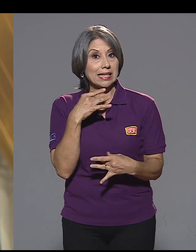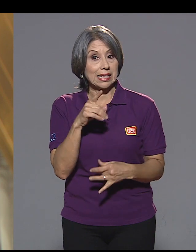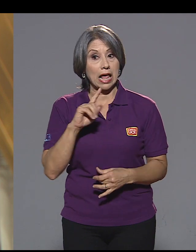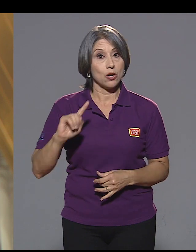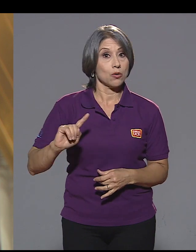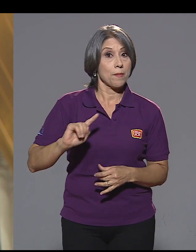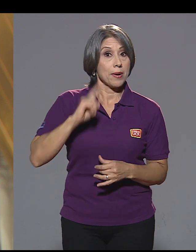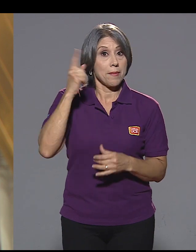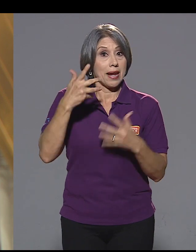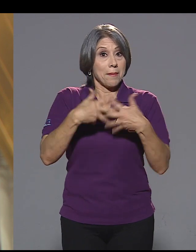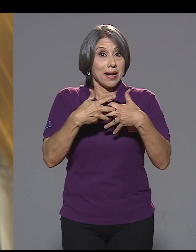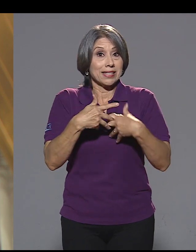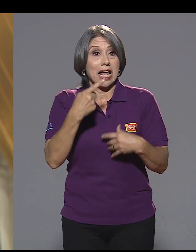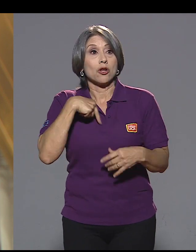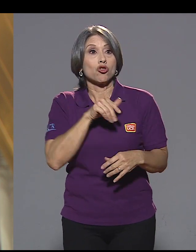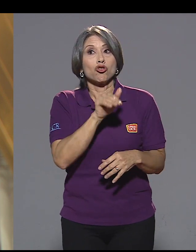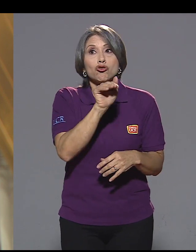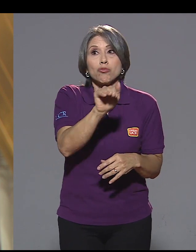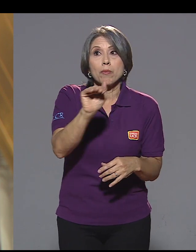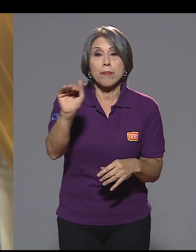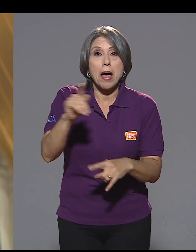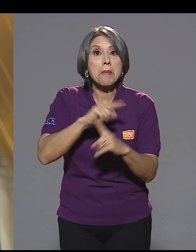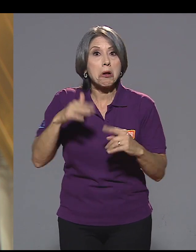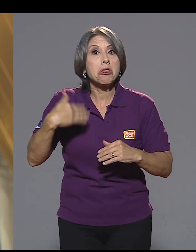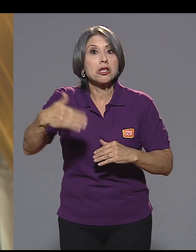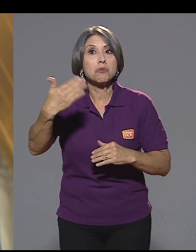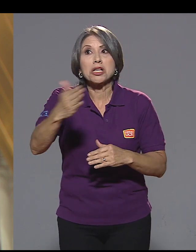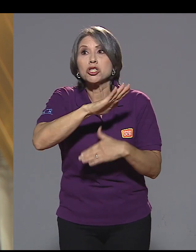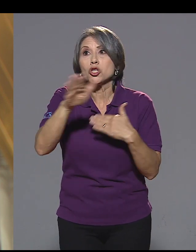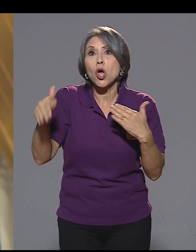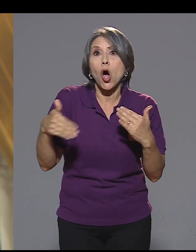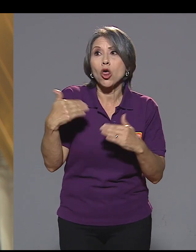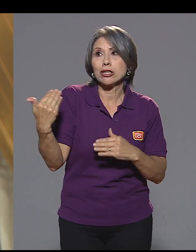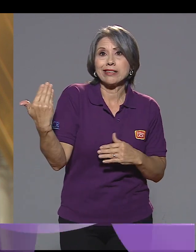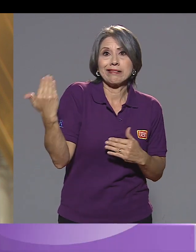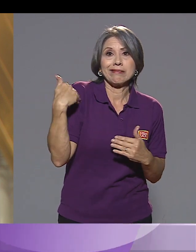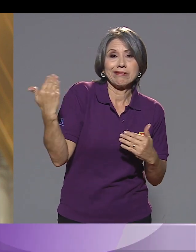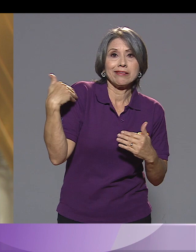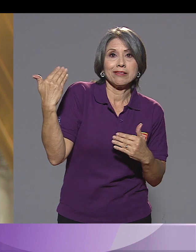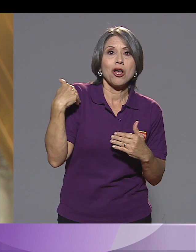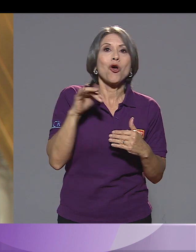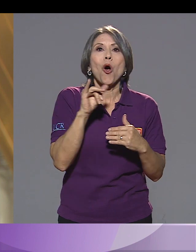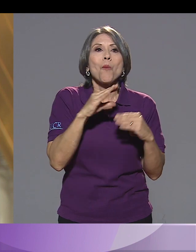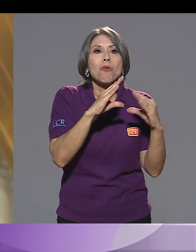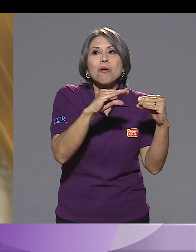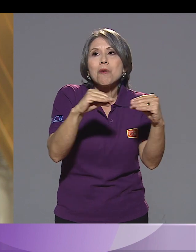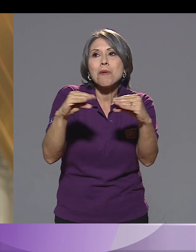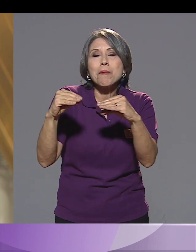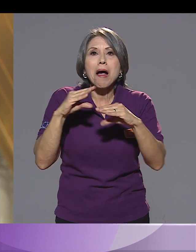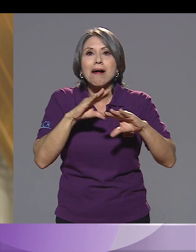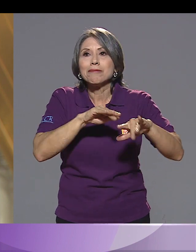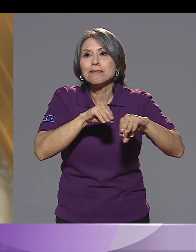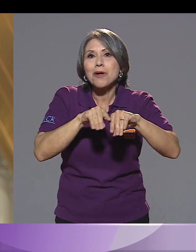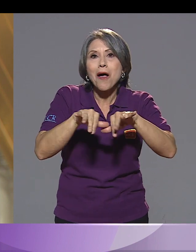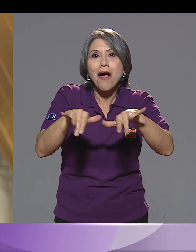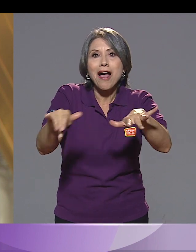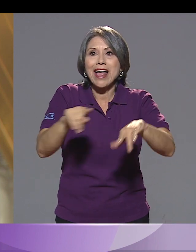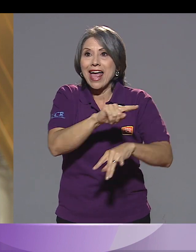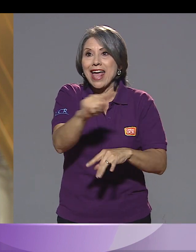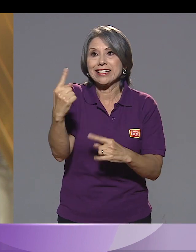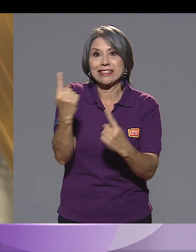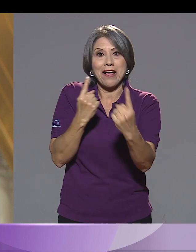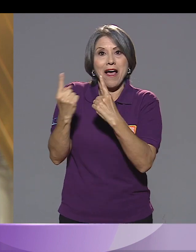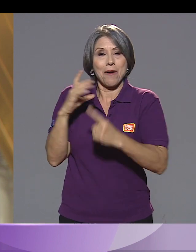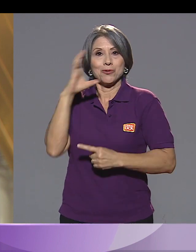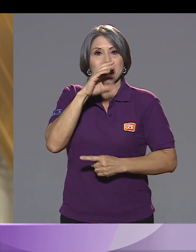le tocamos la puerta, de ahí en fuera todas nos han buscado, nos hemos ido como de boca en boca, alguien le cuenta a otra y otra nos busca. Creo que nos ha ido muy bien